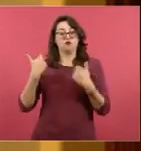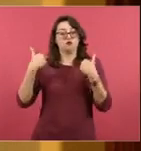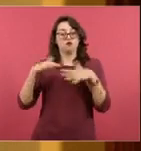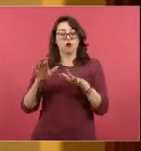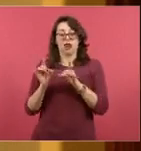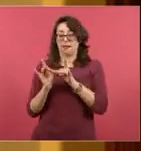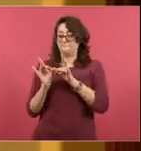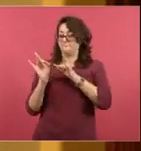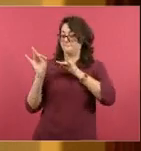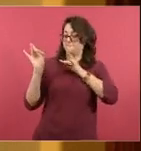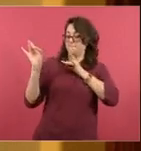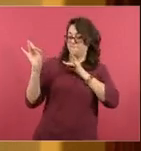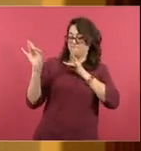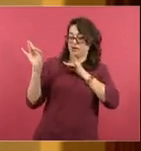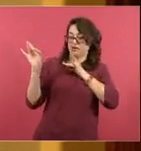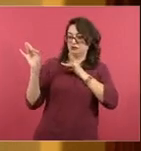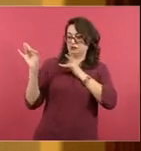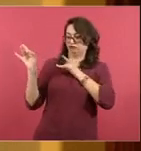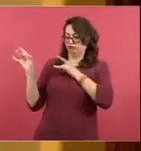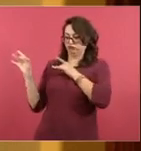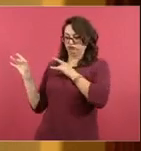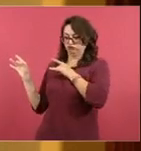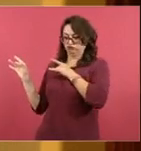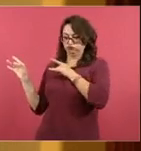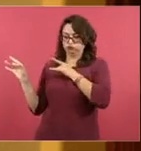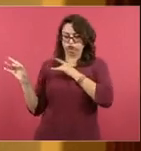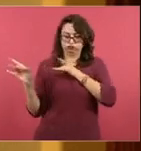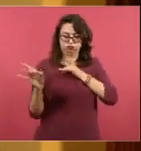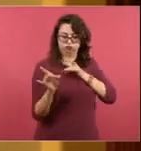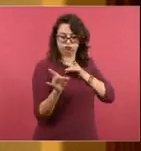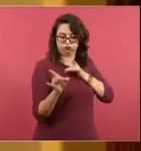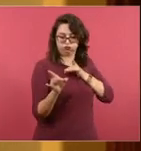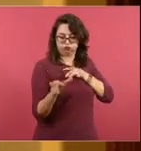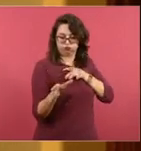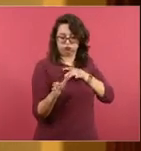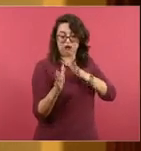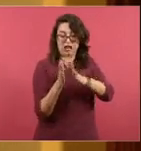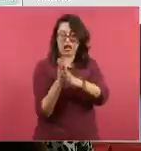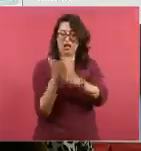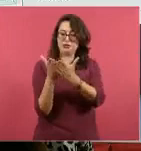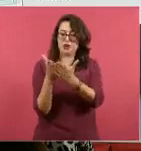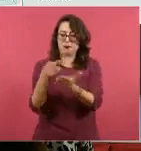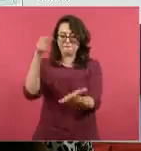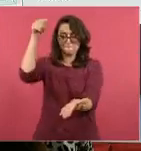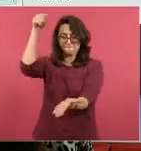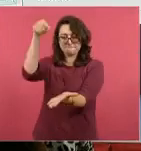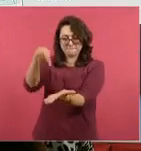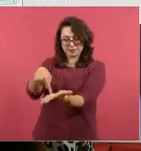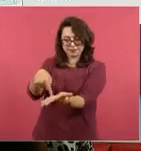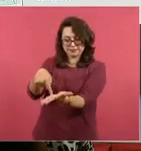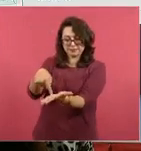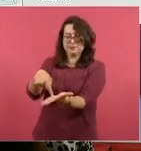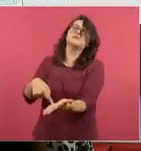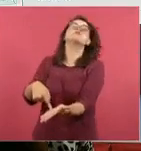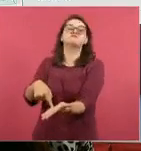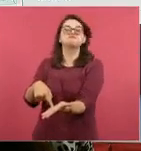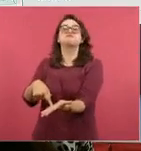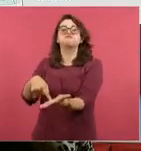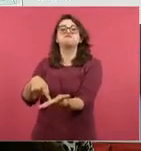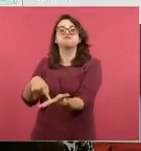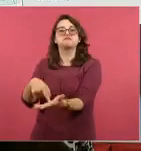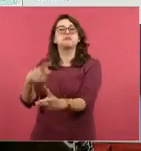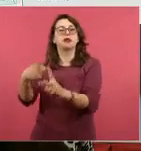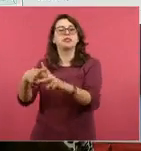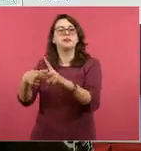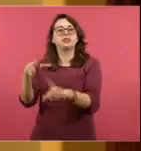parara, ahí podemos generar un proyecto. Y ustedes dirían, está inventando. No estoy inventando. Más bien estoy, en